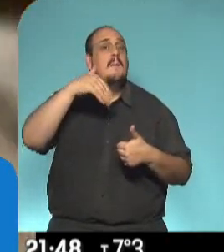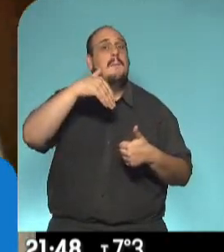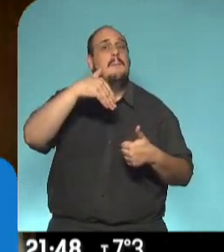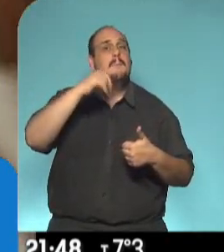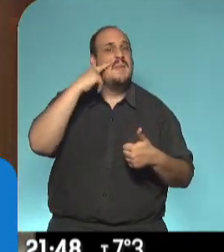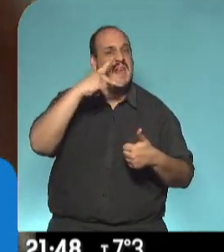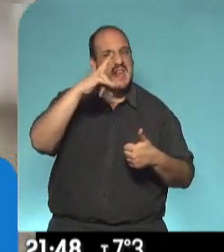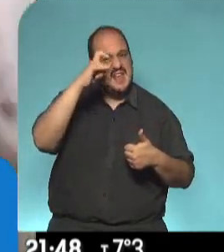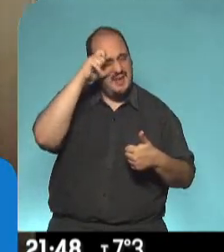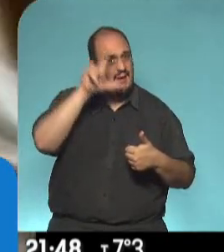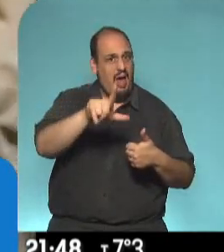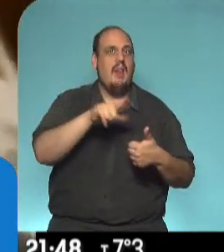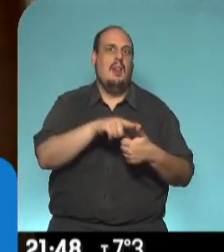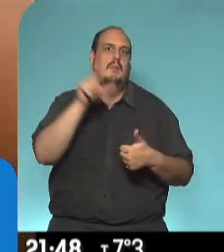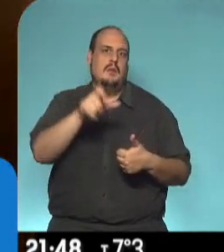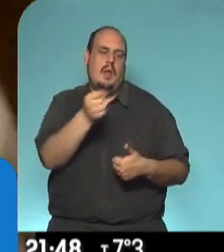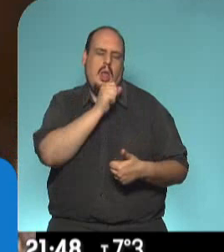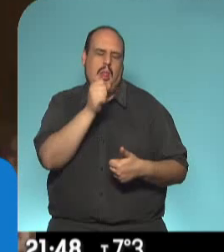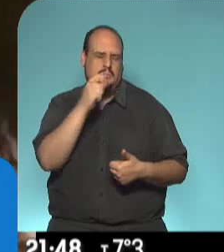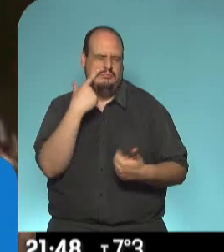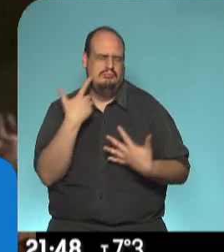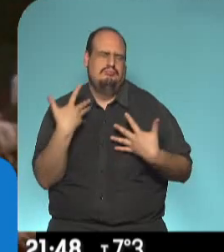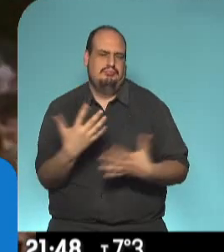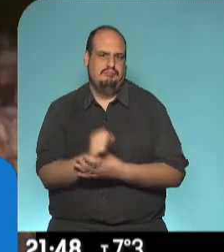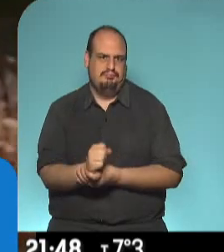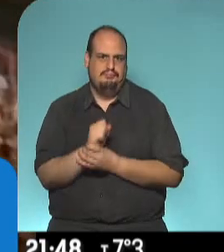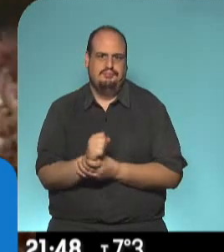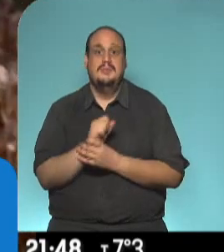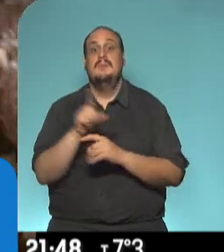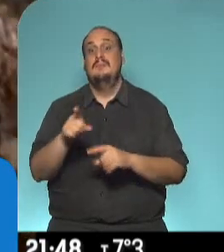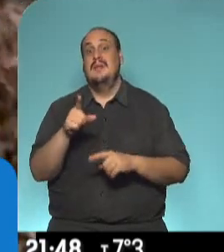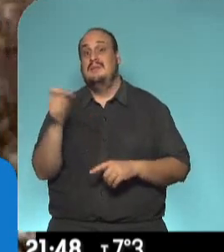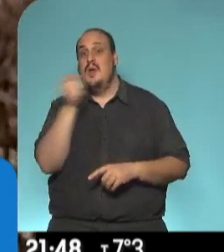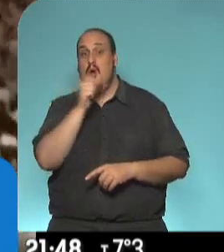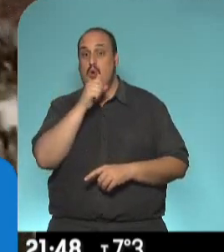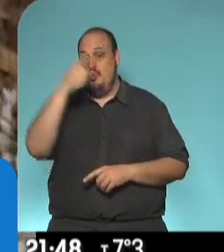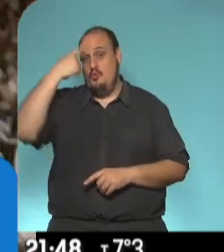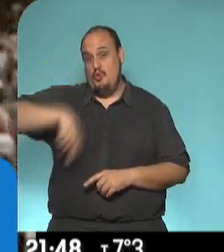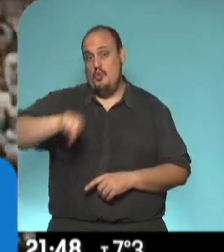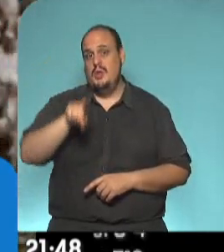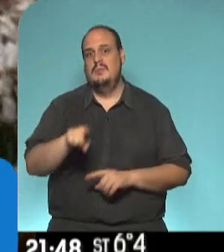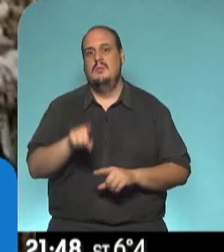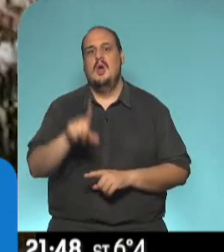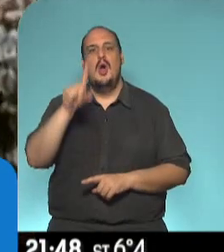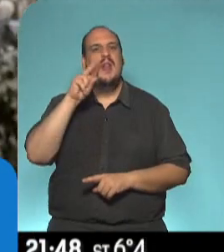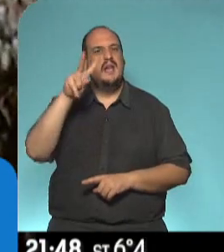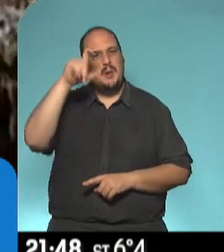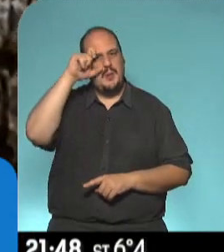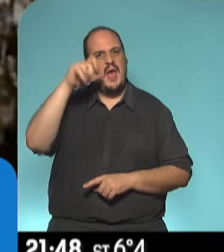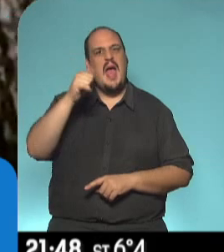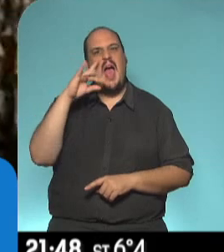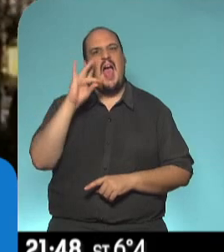las voces emblemáticas de aquella vieja canción que cerraba lo que fue ese Live Aid desde el Wembley, el estadio